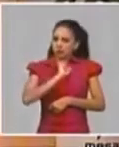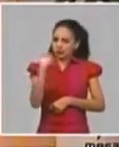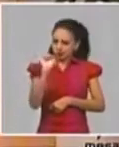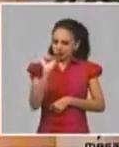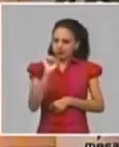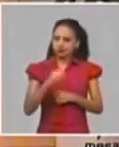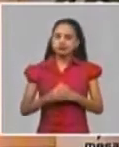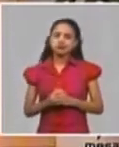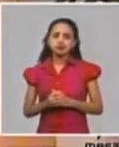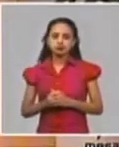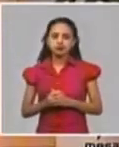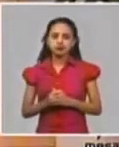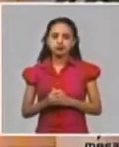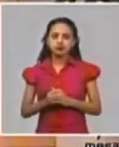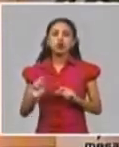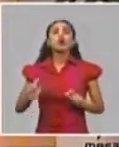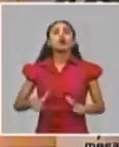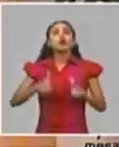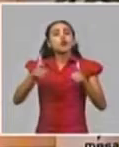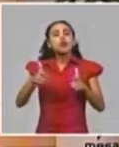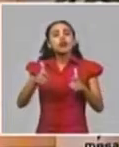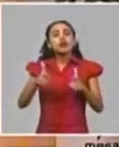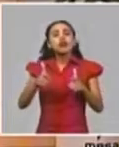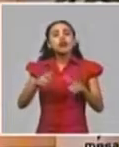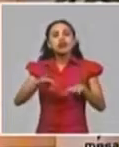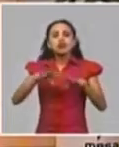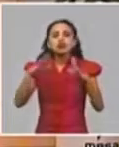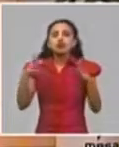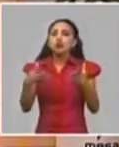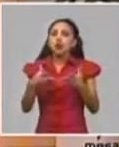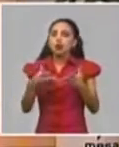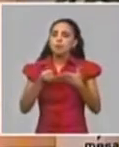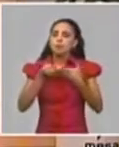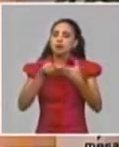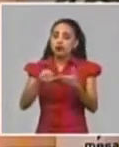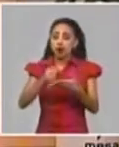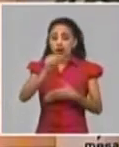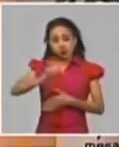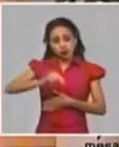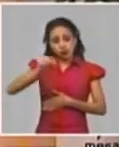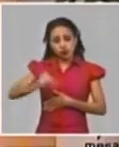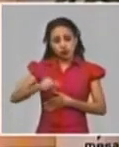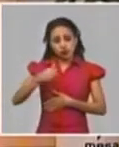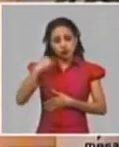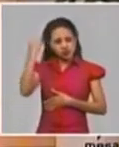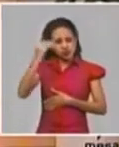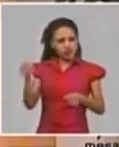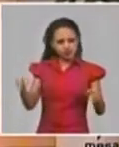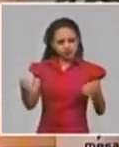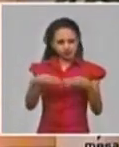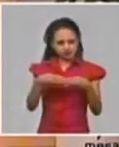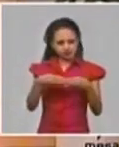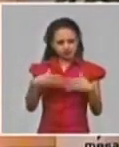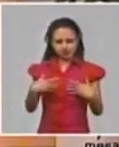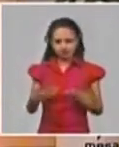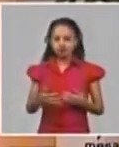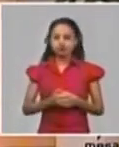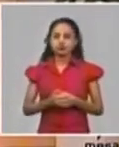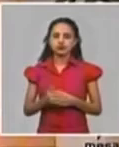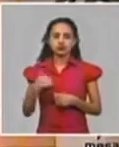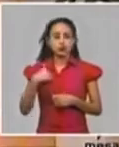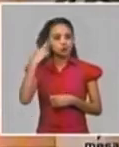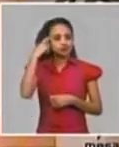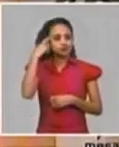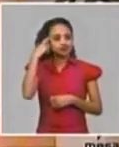puede y podrá cumplir su deuda con la humanidad. Y yo pensaba terminar con lo siguiente, y me recordaba de